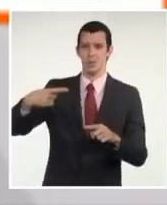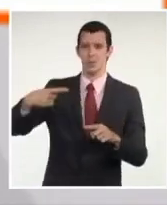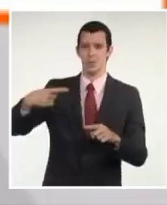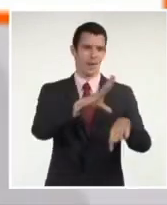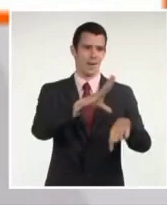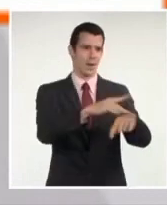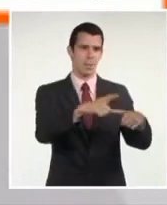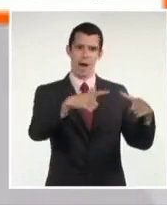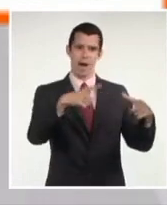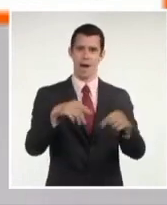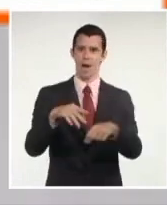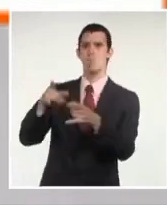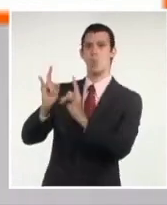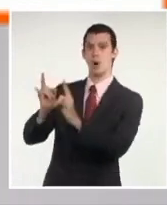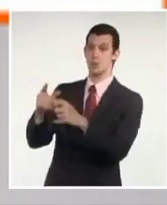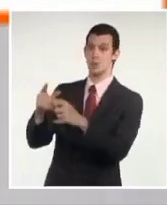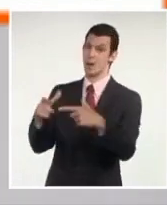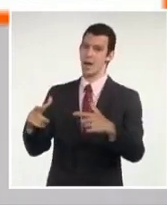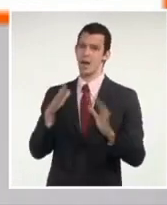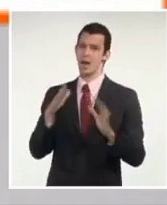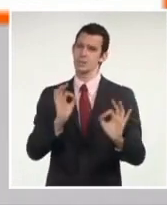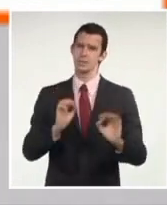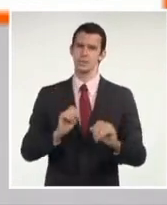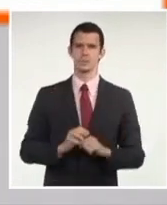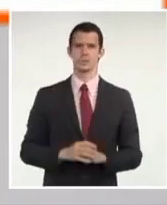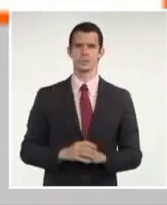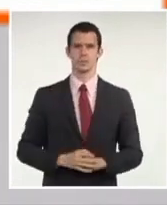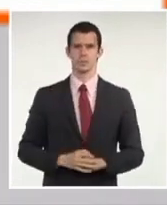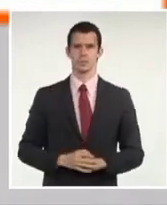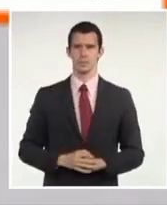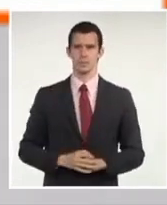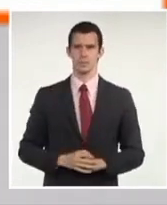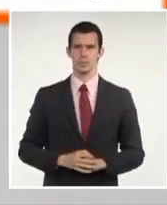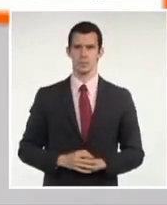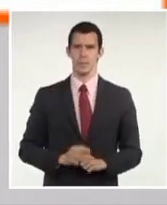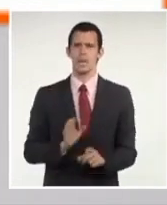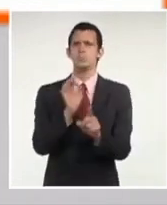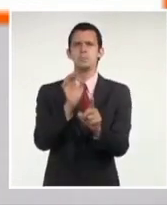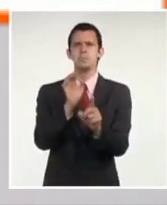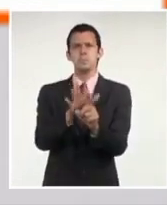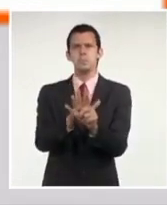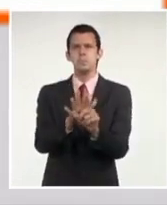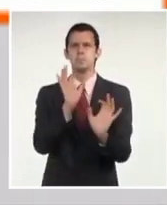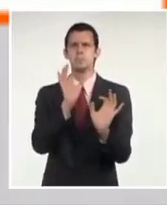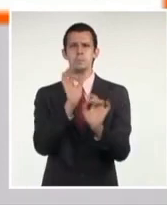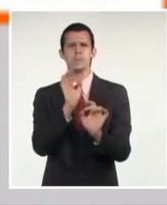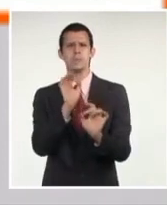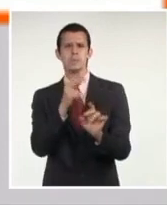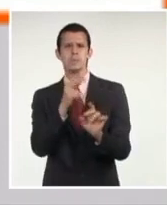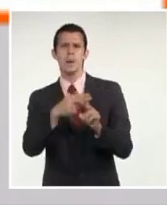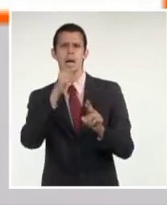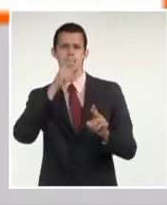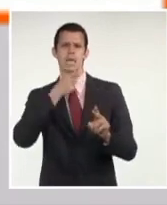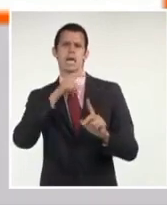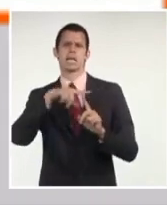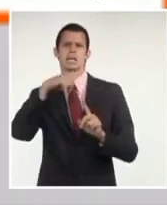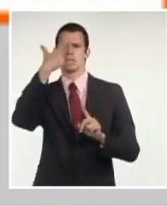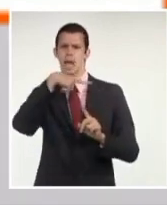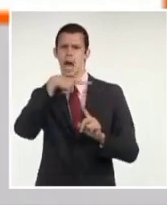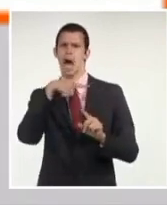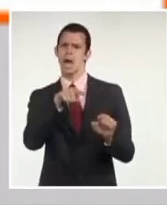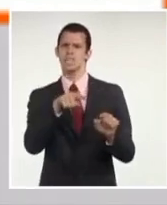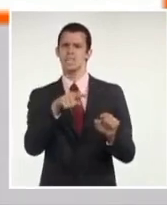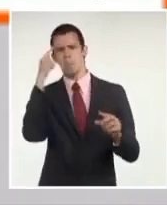esta variante que se consideraba de interés se clasificó como variante de preocupación por